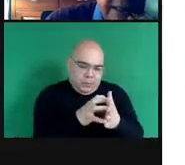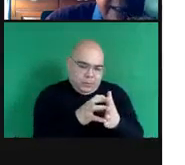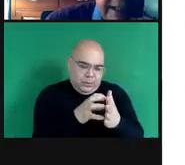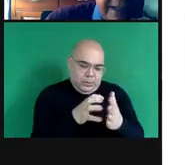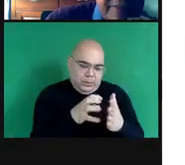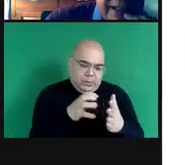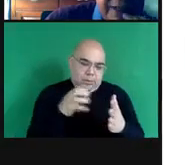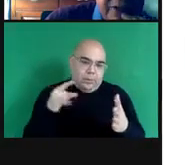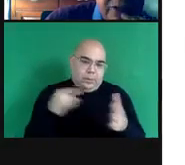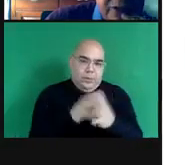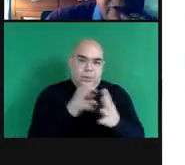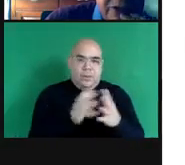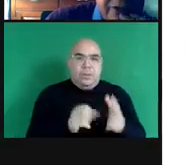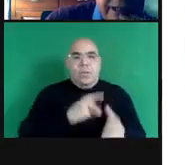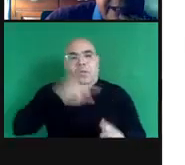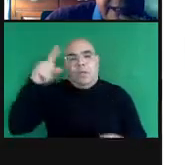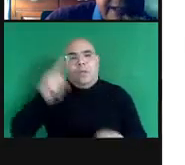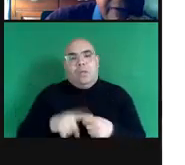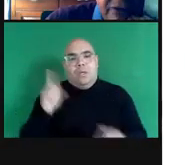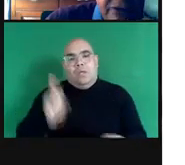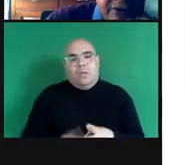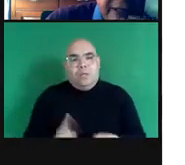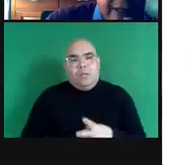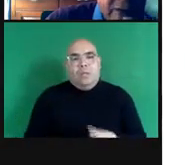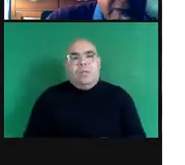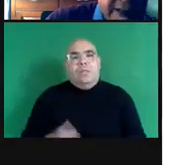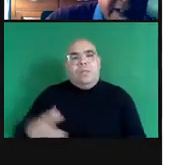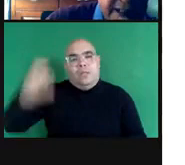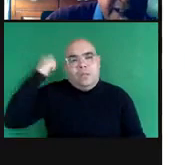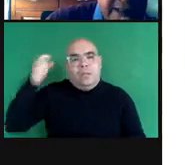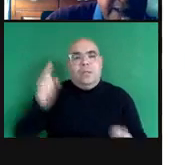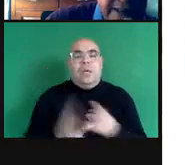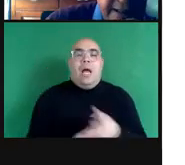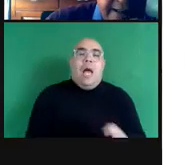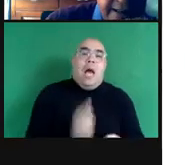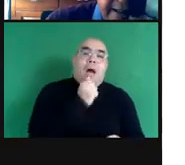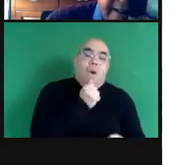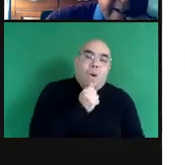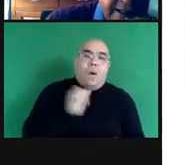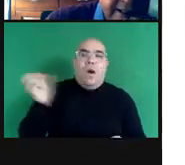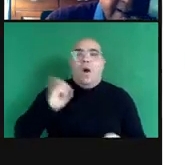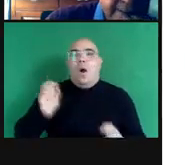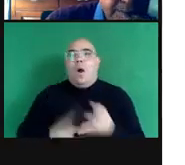tradicional, métodos con chorro de arena o chorro de agua caliente.